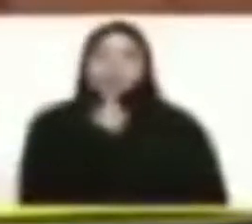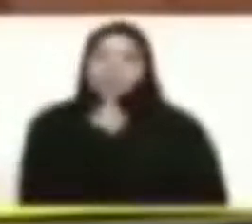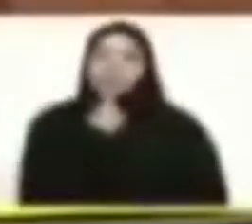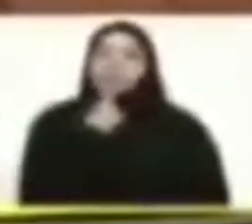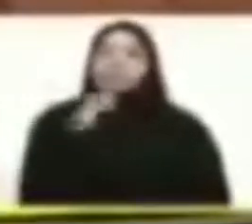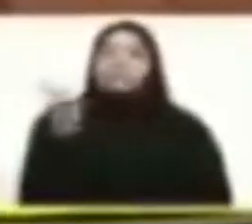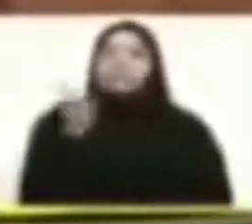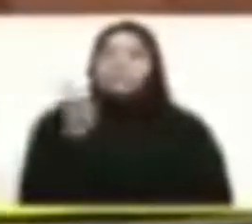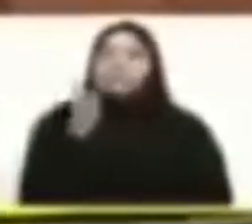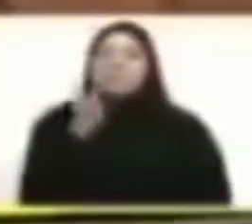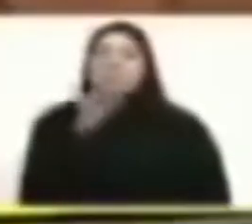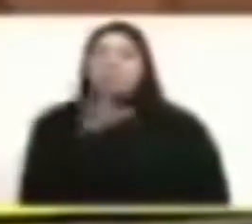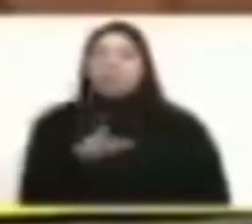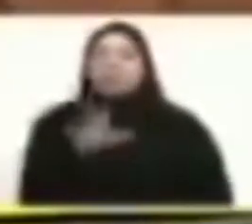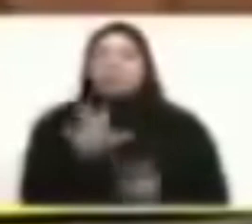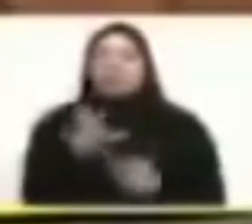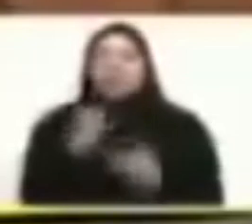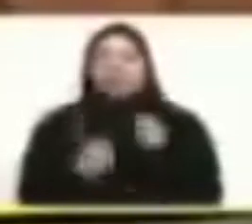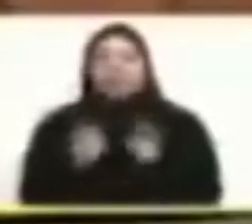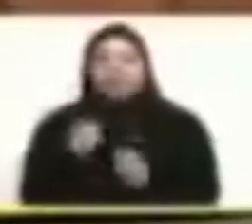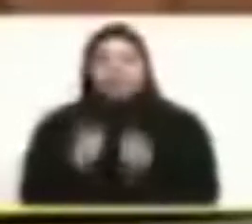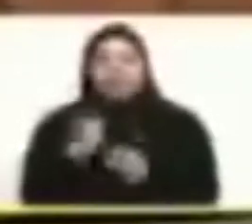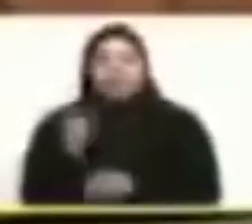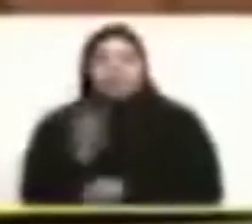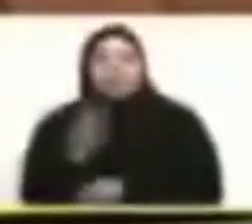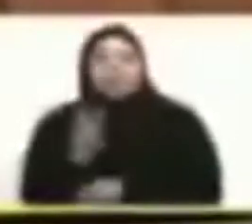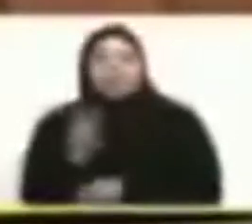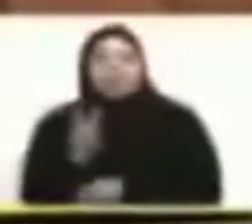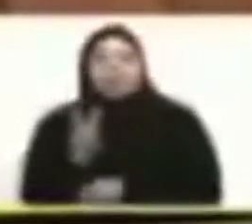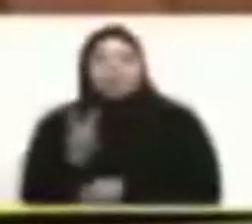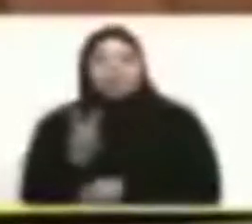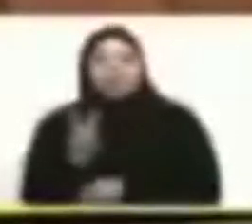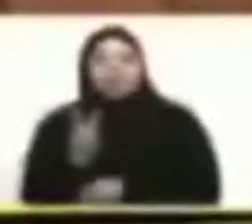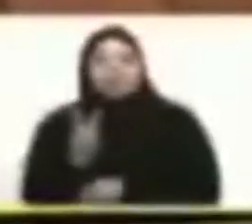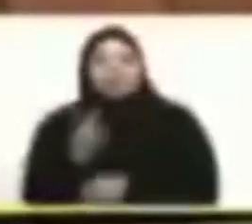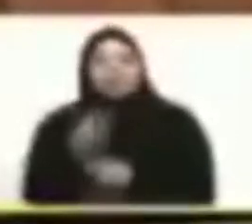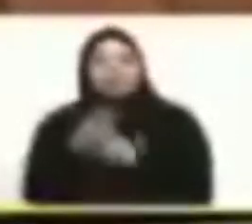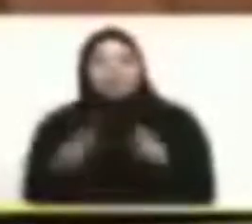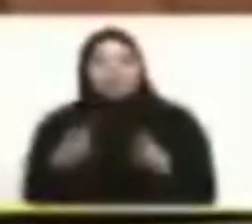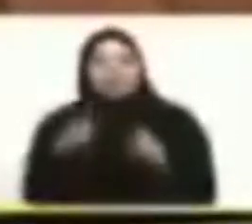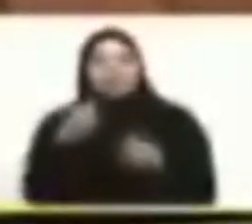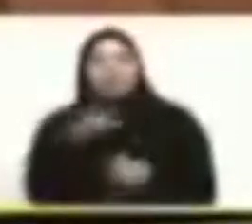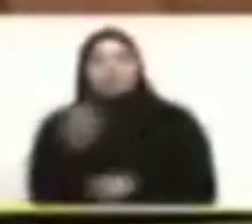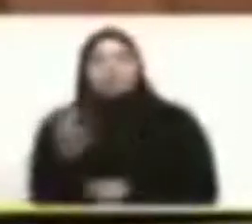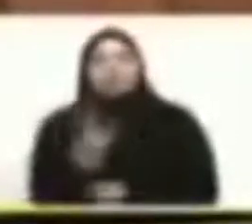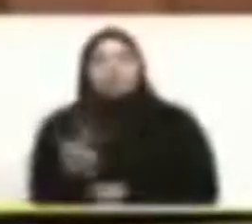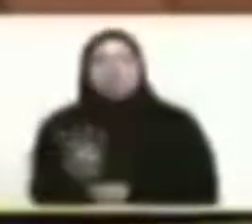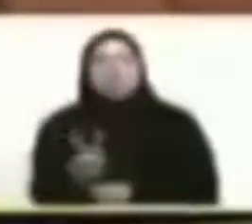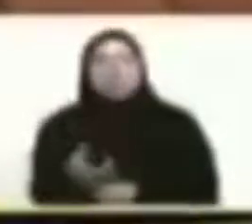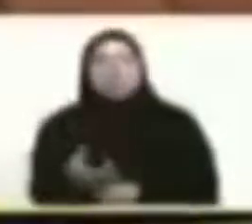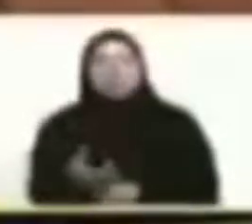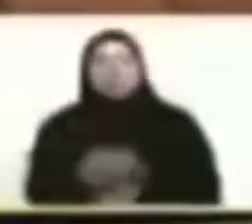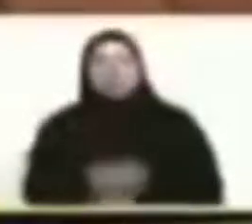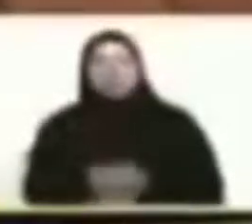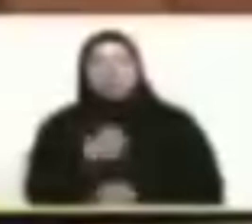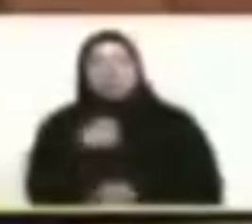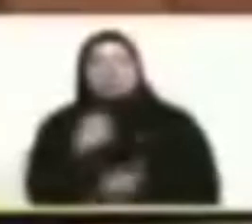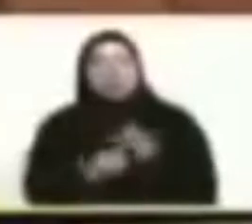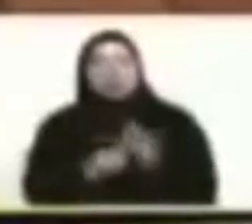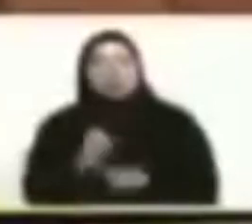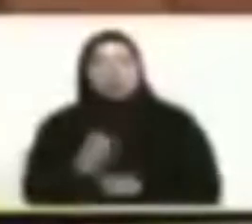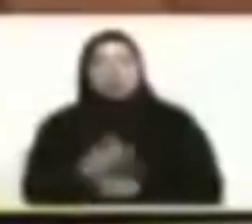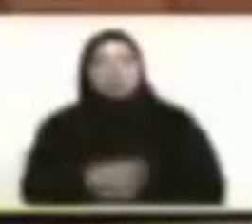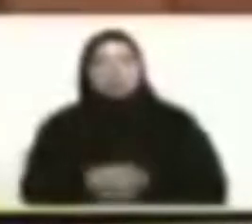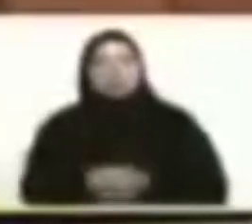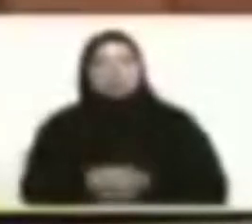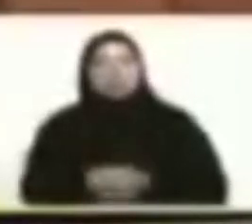saca comunicado y dice que está preocupado por Venezuela. Preocupado tienes que estar por tu país, Noboa. Tienes